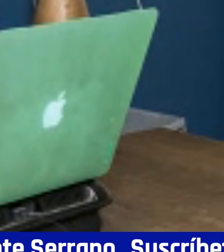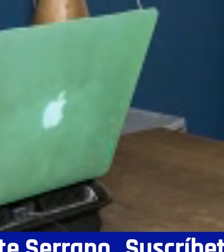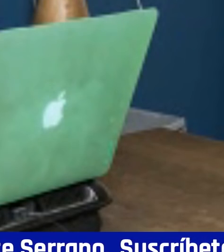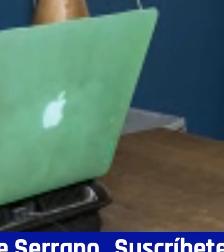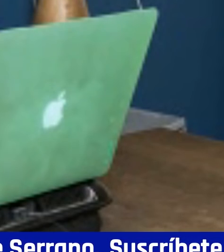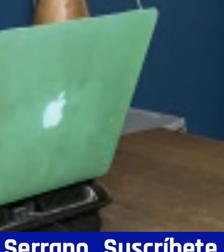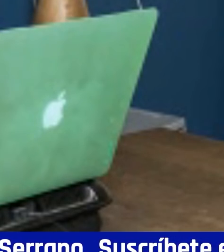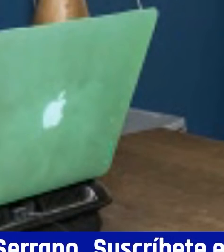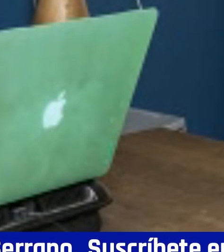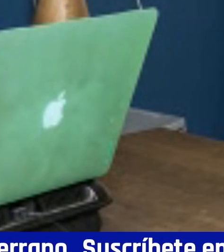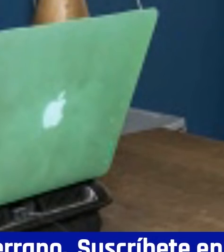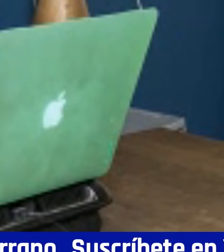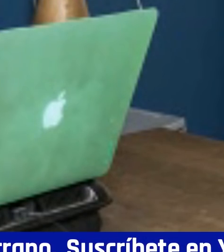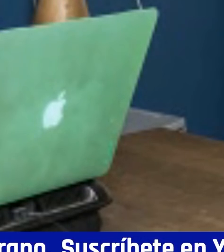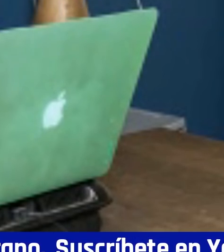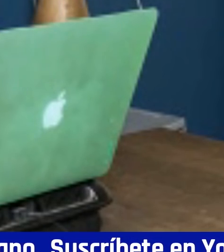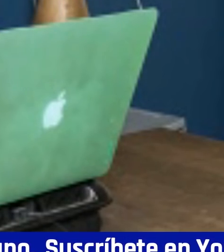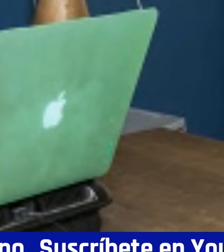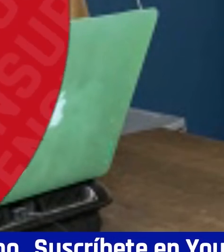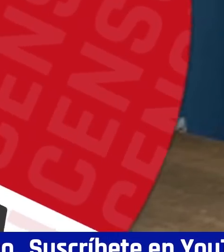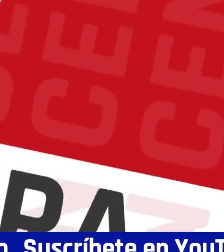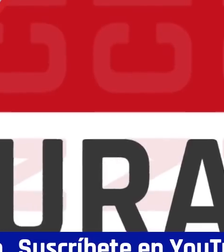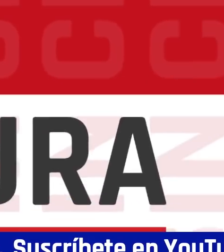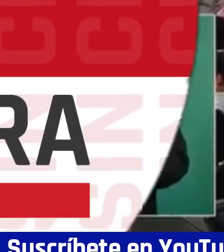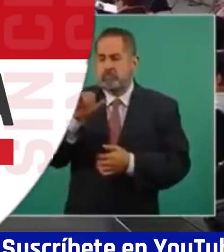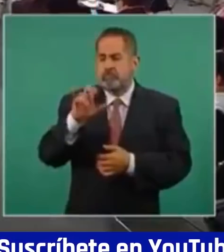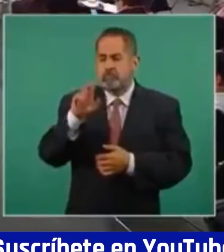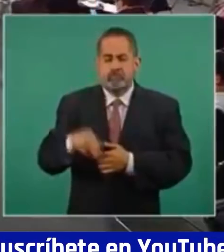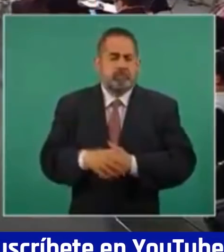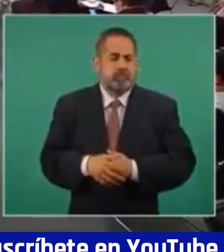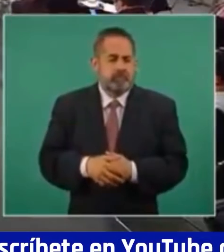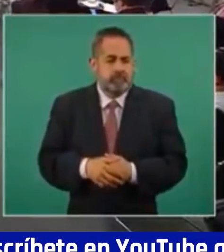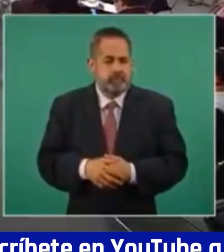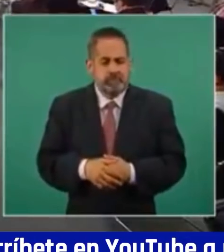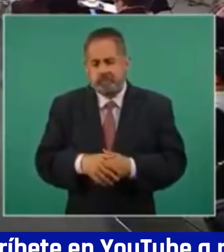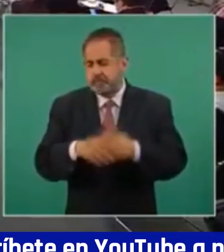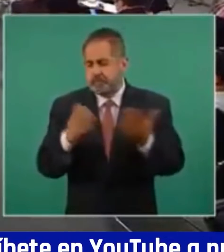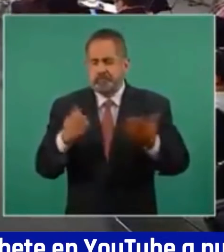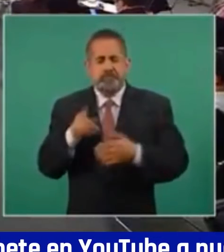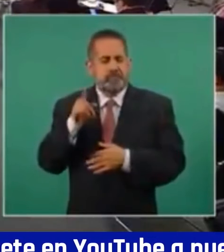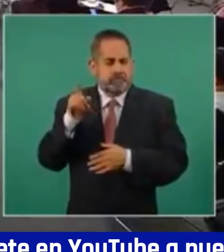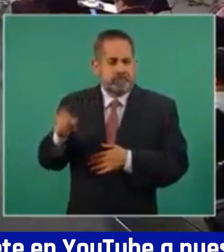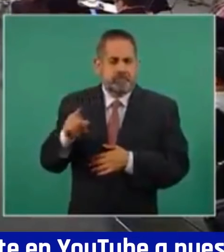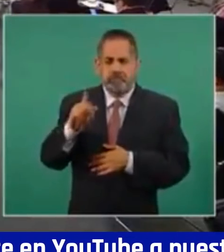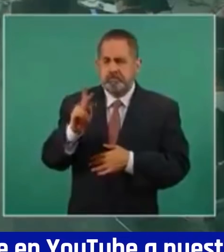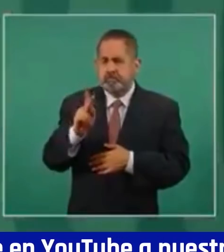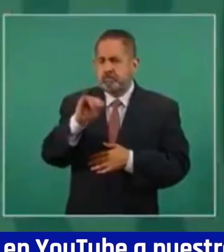fuero? ¿Tiene fuero? Vamos a ver, escuchar. Tiene que resolverlo el Poder Judicial.